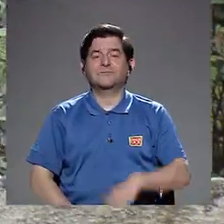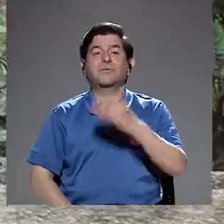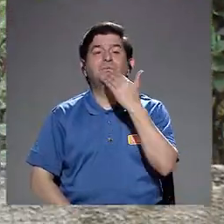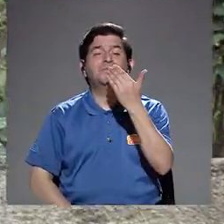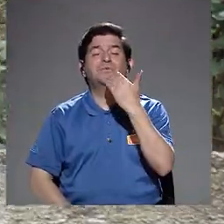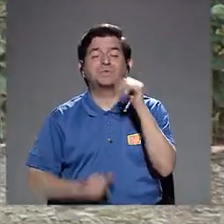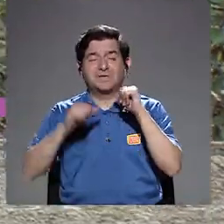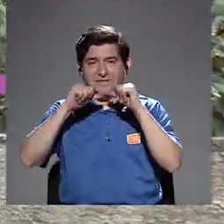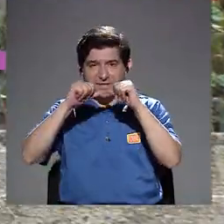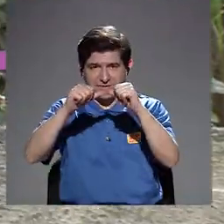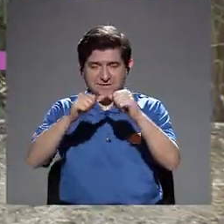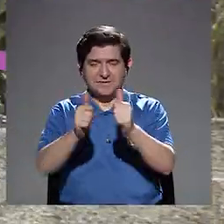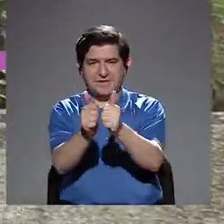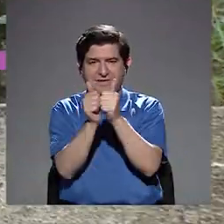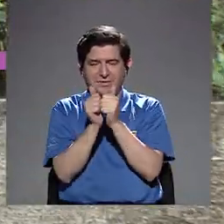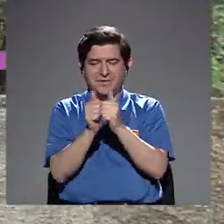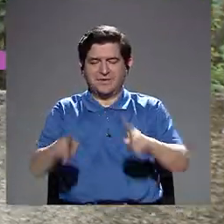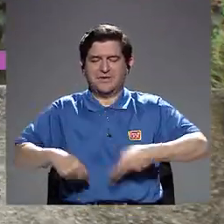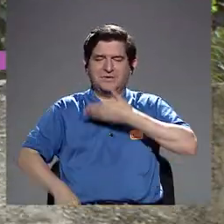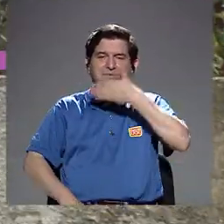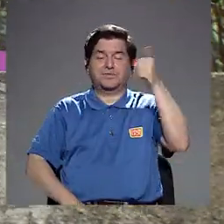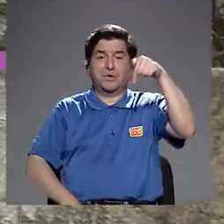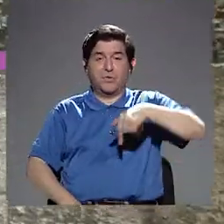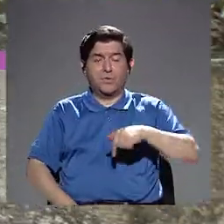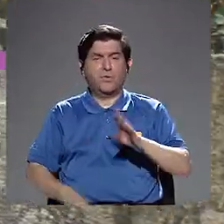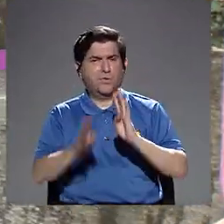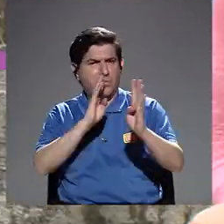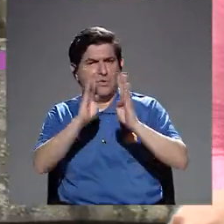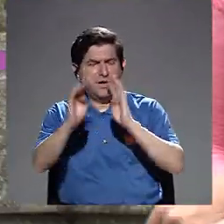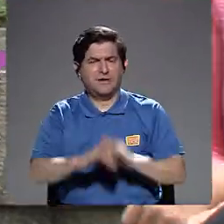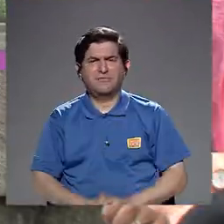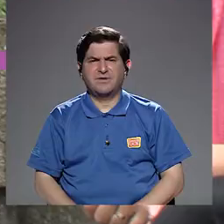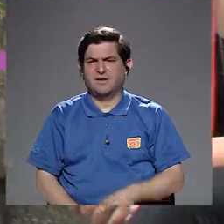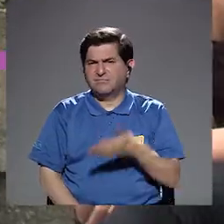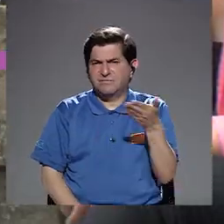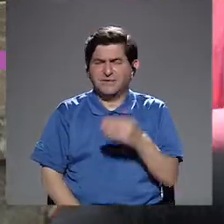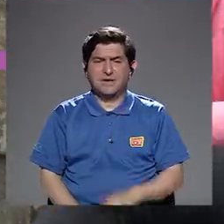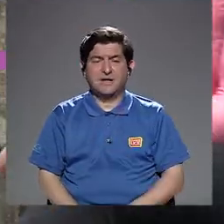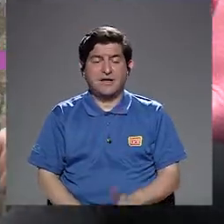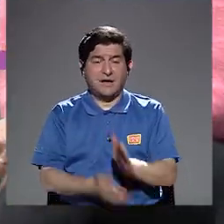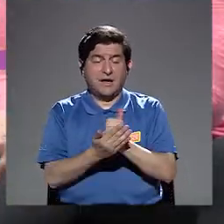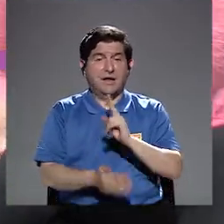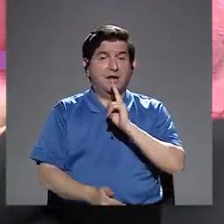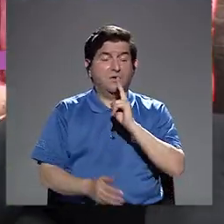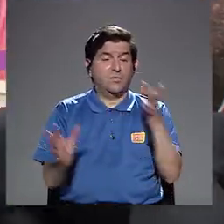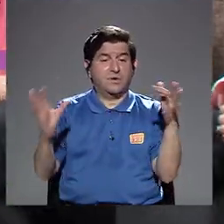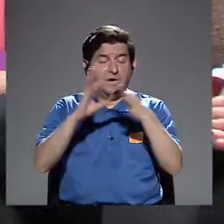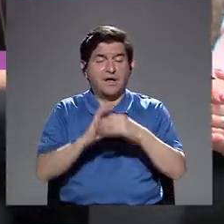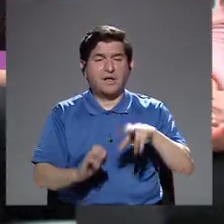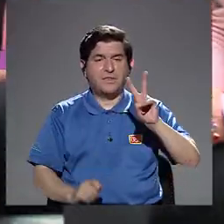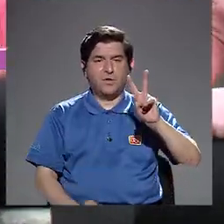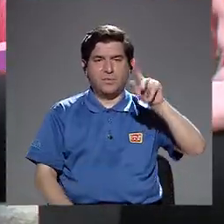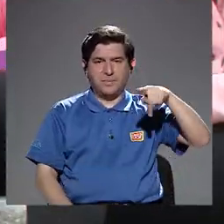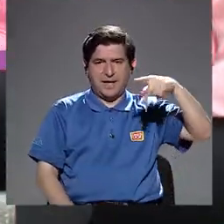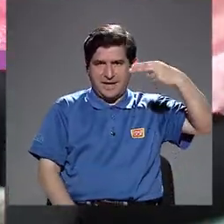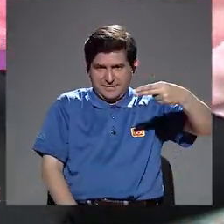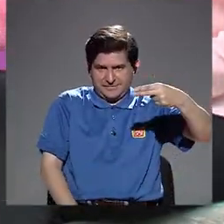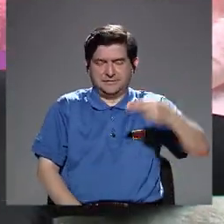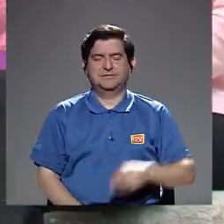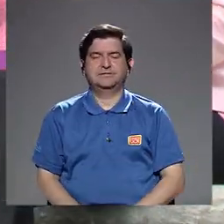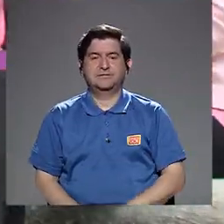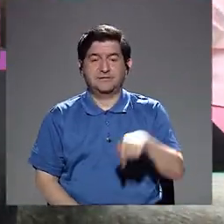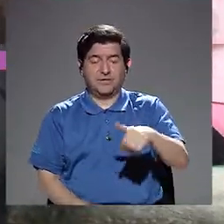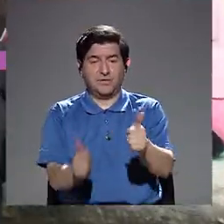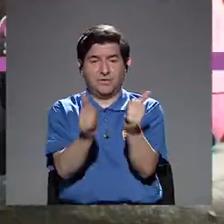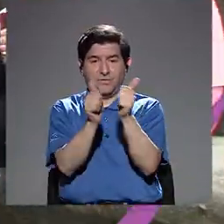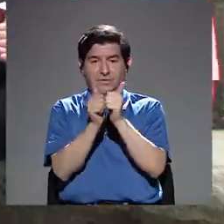Gracias por continuar con nosotros en Vivir Mejor. Hoy estamos conversando acerca de algunas verdades acerca del virus de papiloma humano y nos acompañan